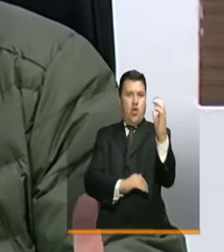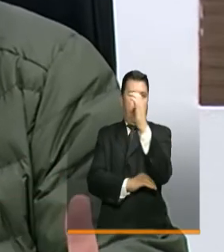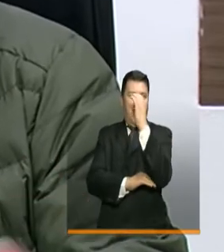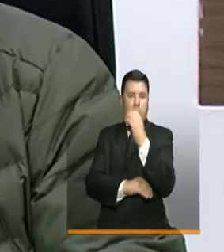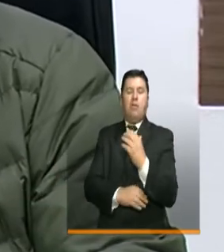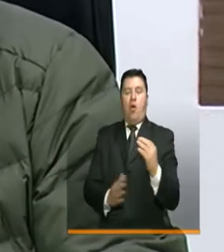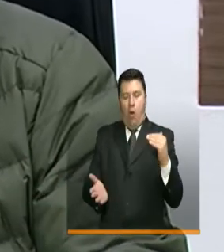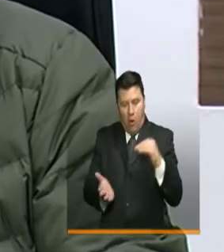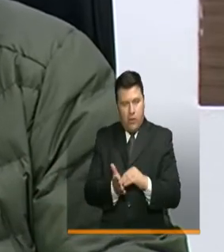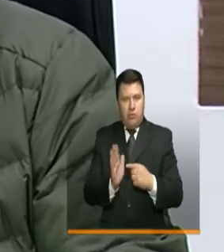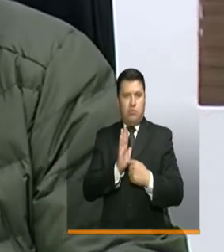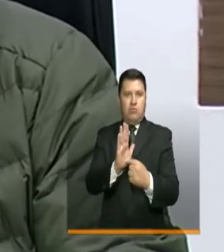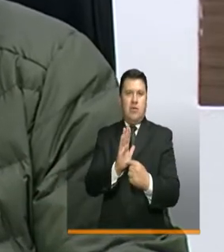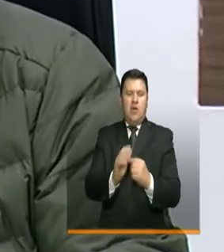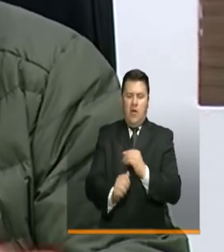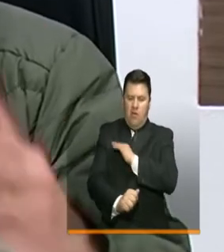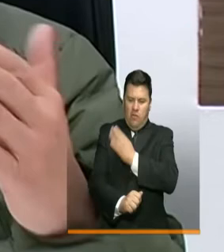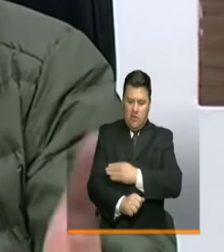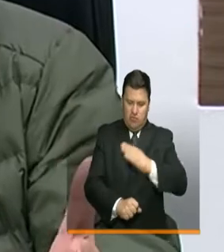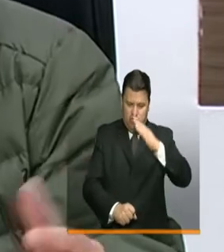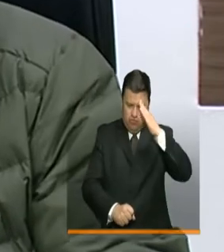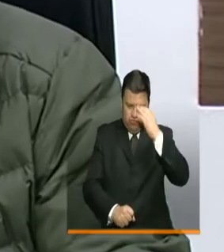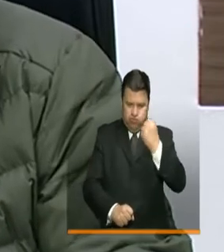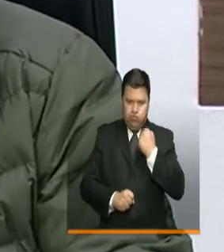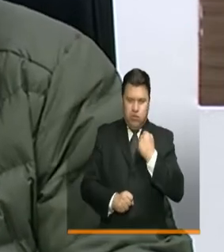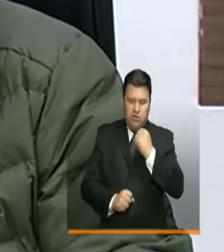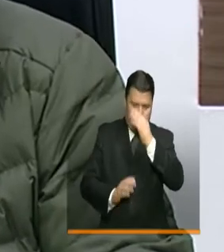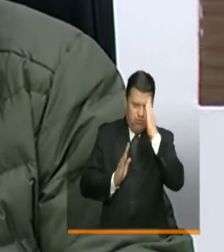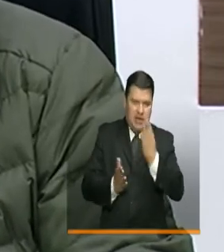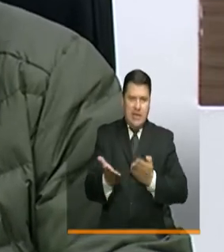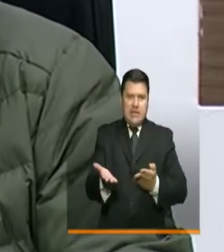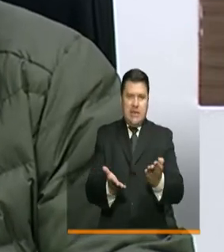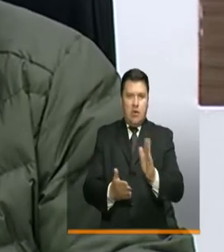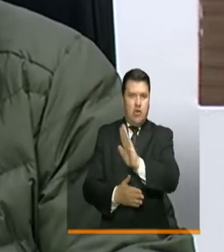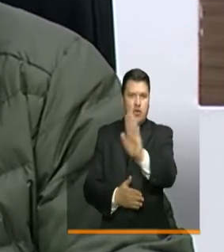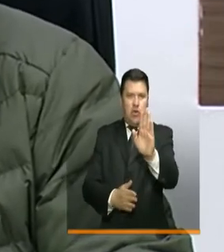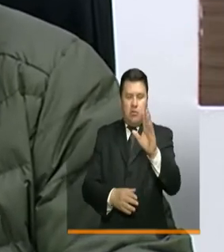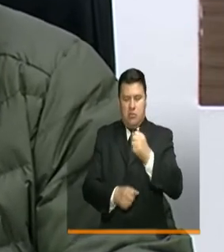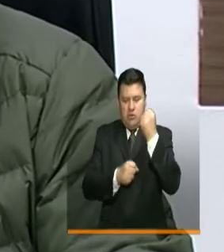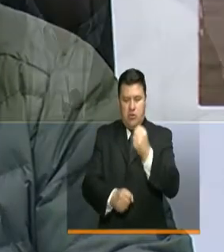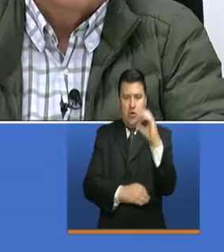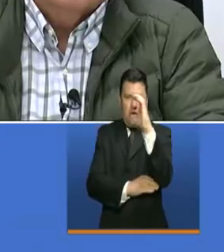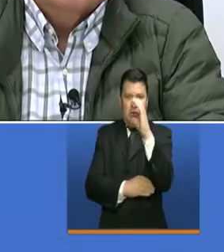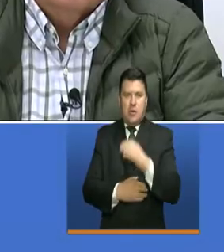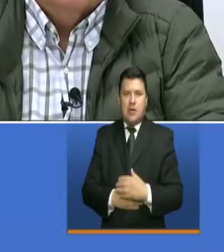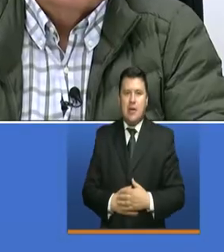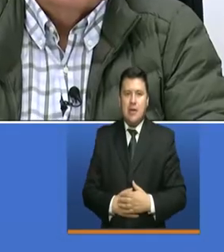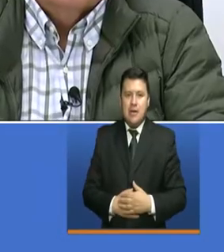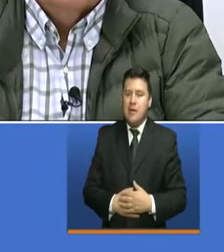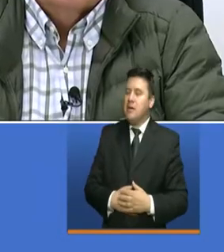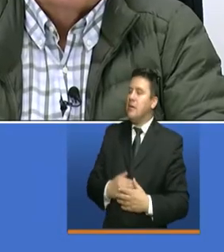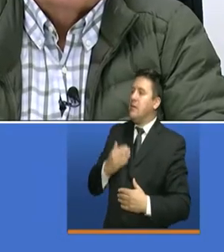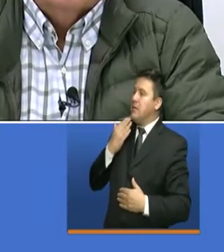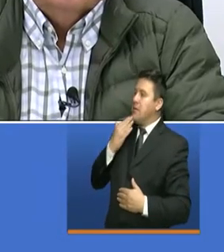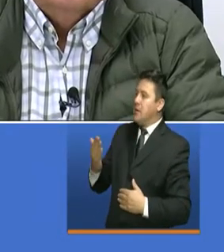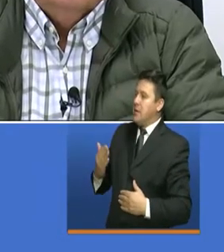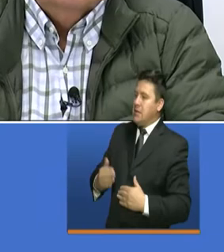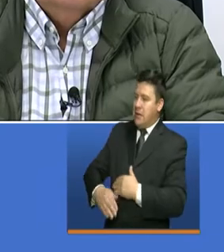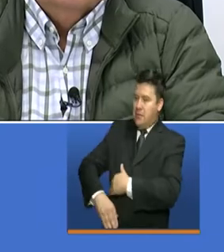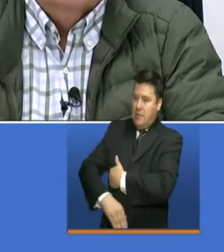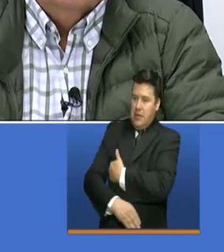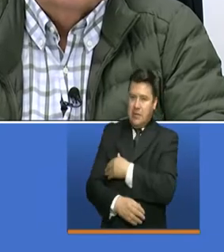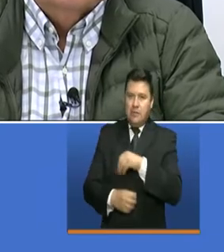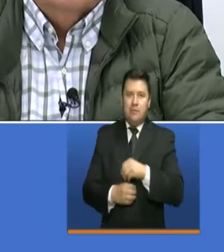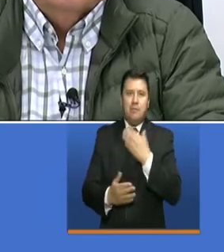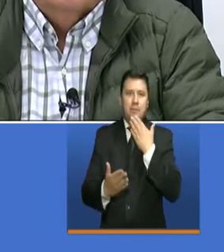colombianos otra vez una fuerza pública dedicada a servirles a todos nuestros compatriotas. Gracias, ministro Carlos Holmes, y